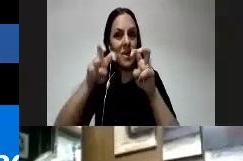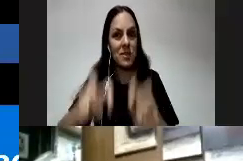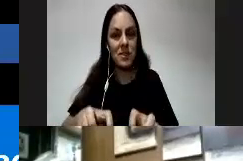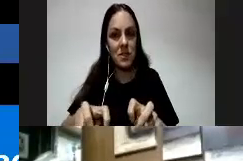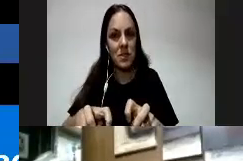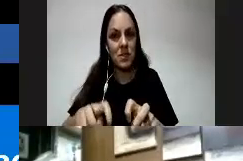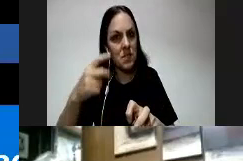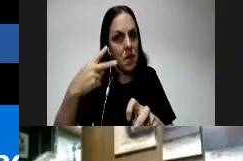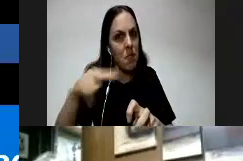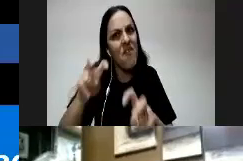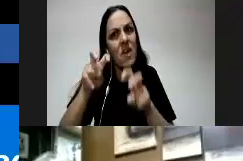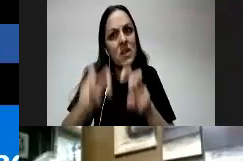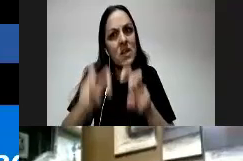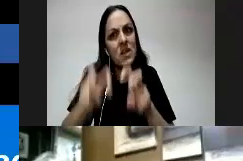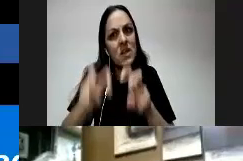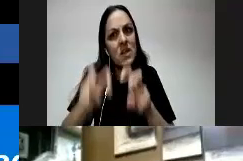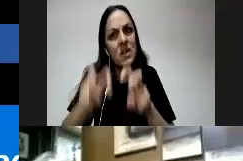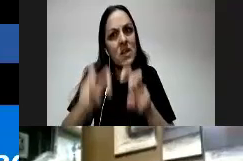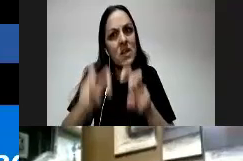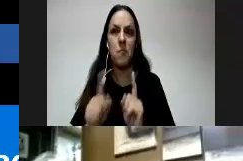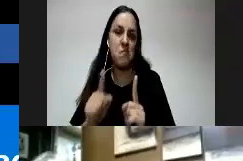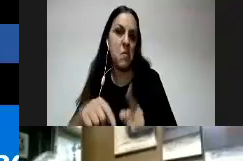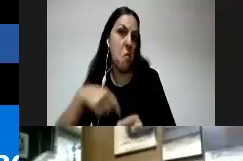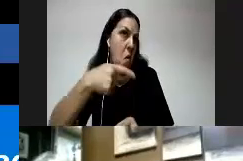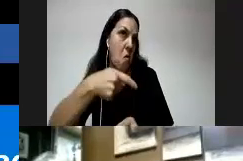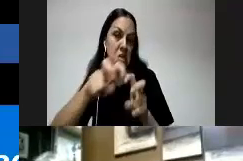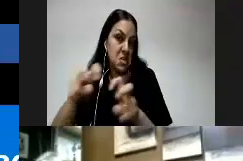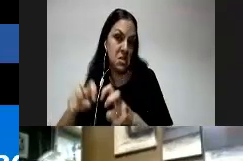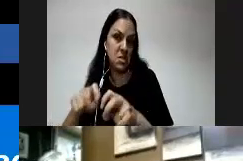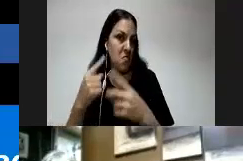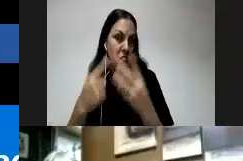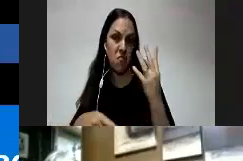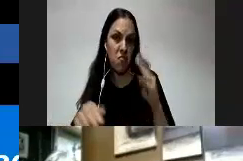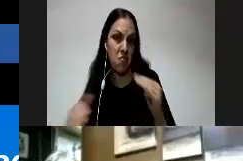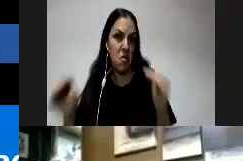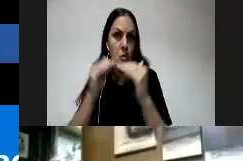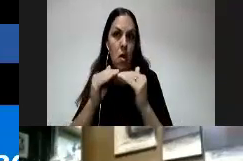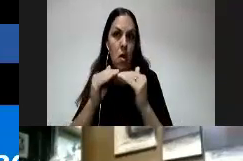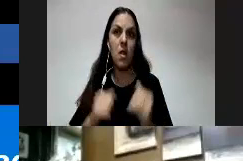cual es común a cualquier butaca y en posición de acceso a la misma.